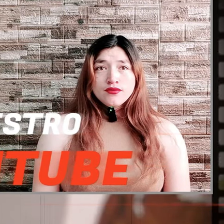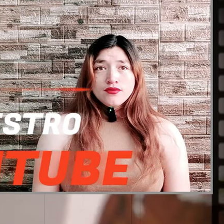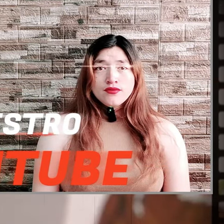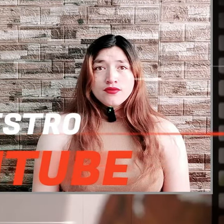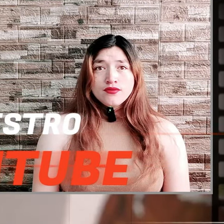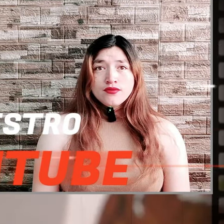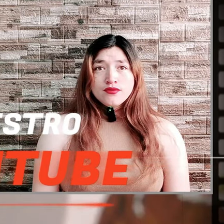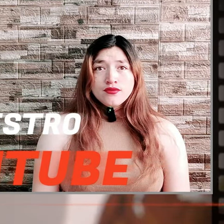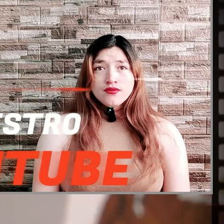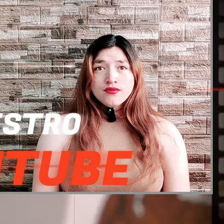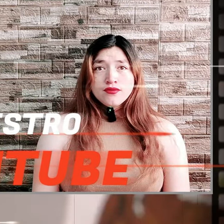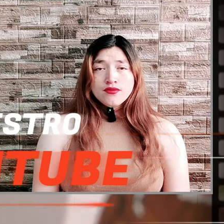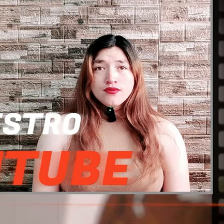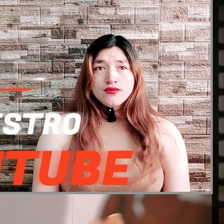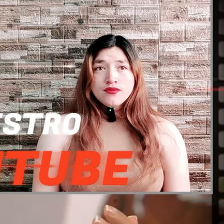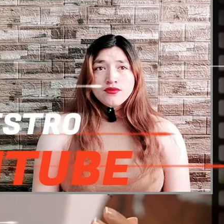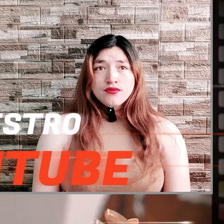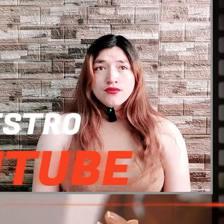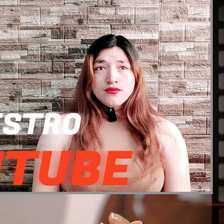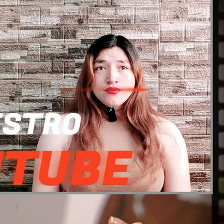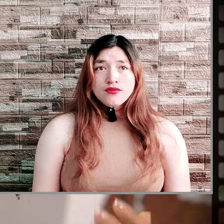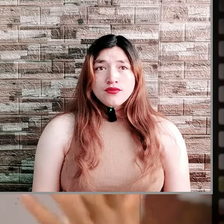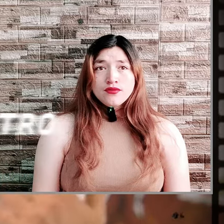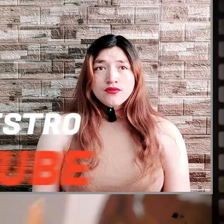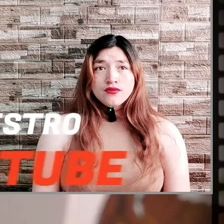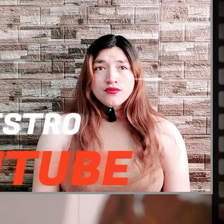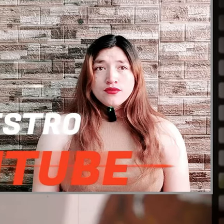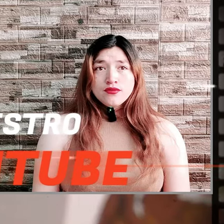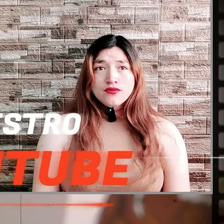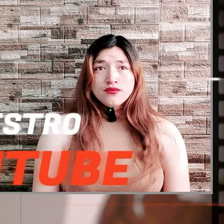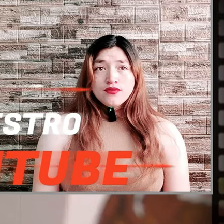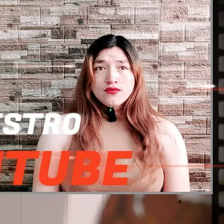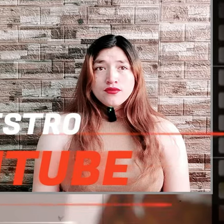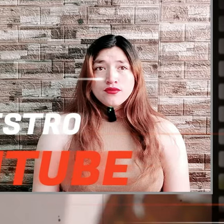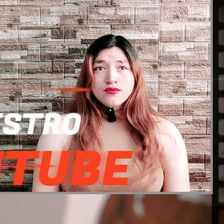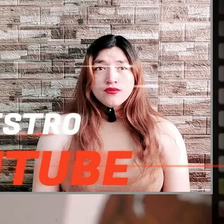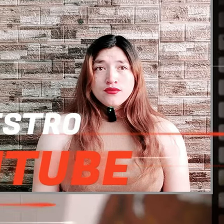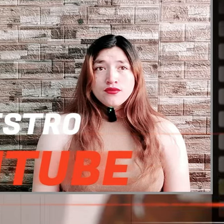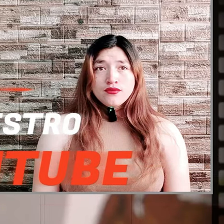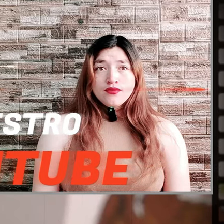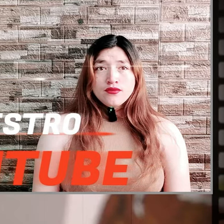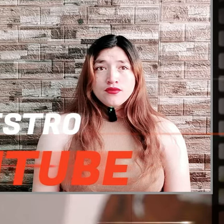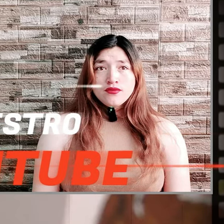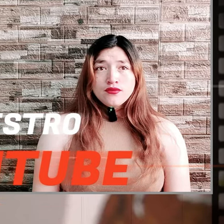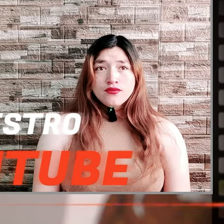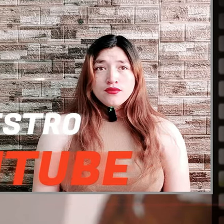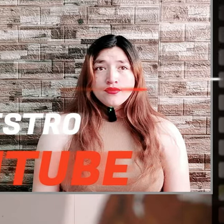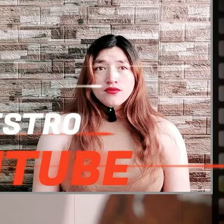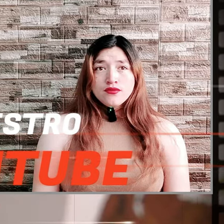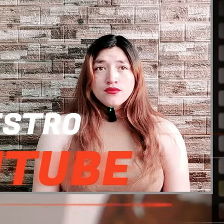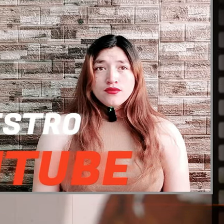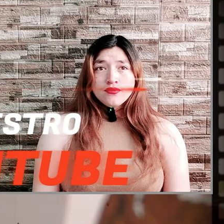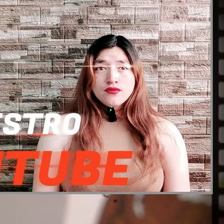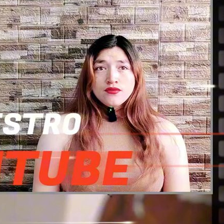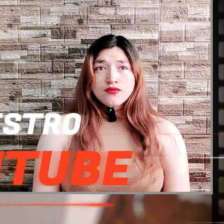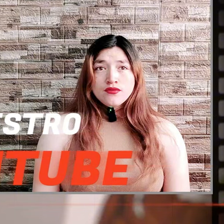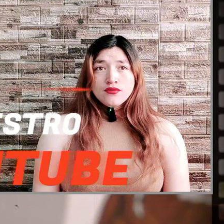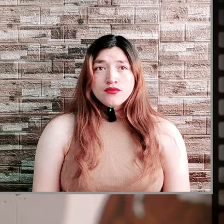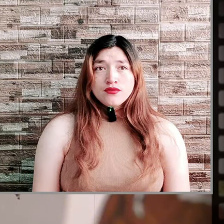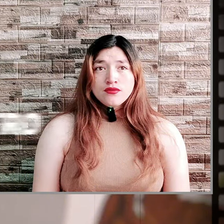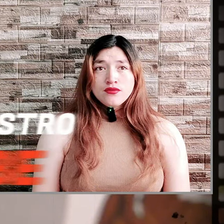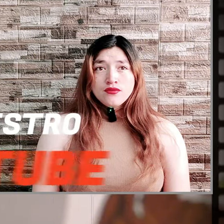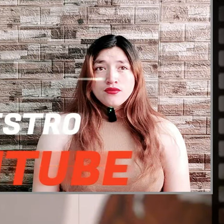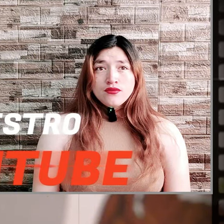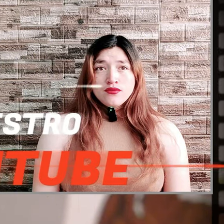estamos planteando no solamente como tratado, sino también para beneficio del desarrollo nacional, que es